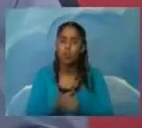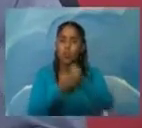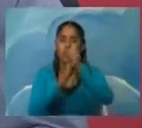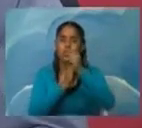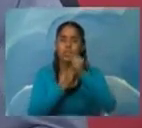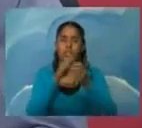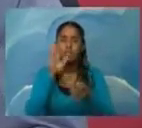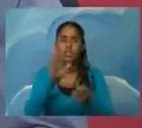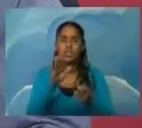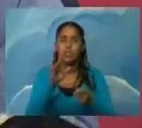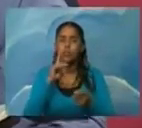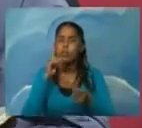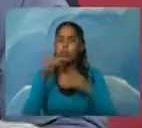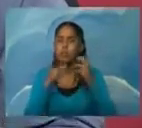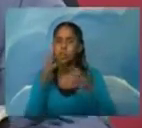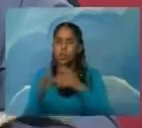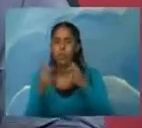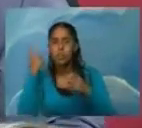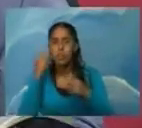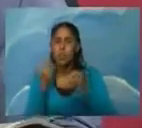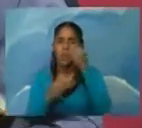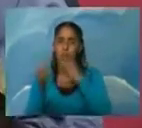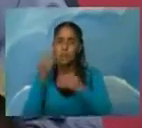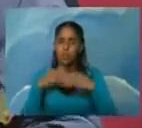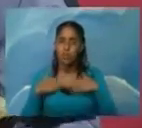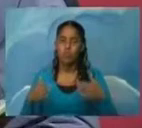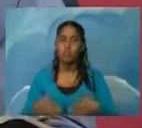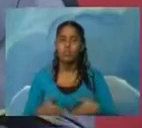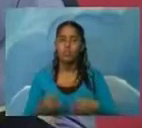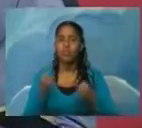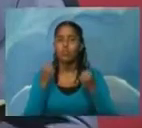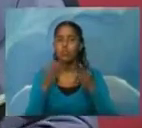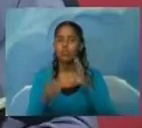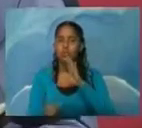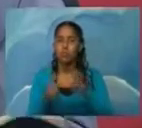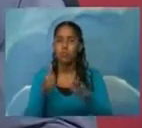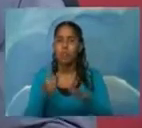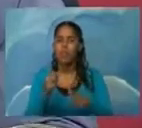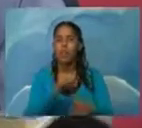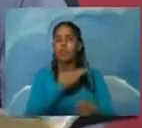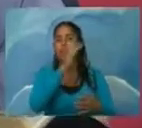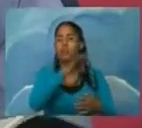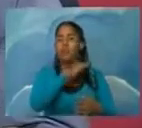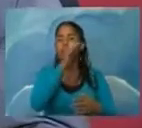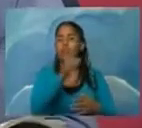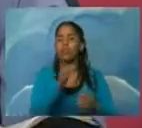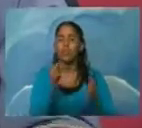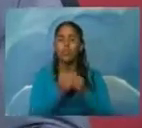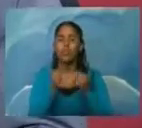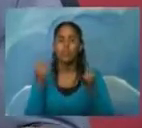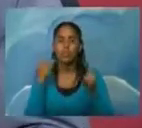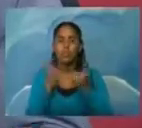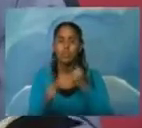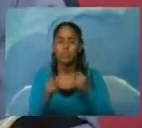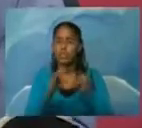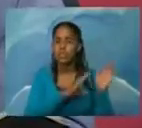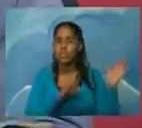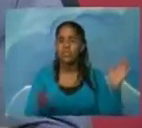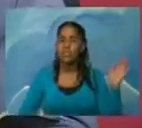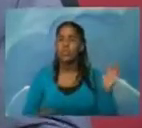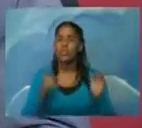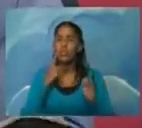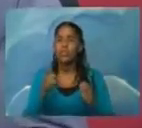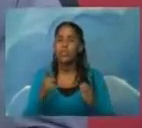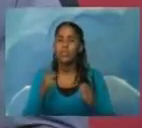como nos preocupamos por el alimento físico, mucho más el alimento espiritual. Con esto concluyo. Cristo dijo que hay que